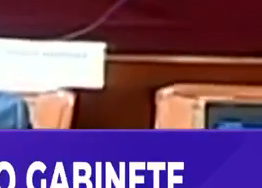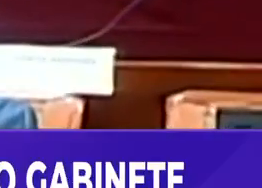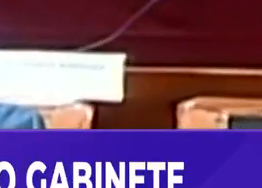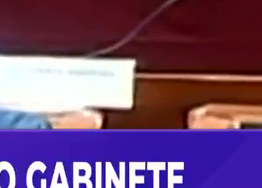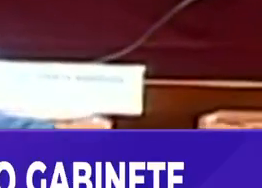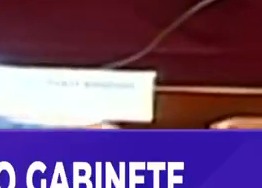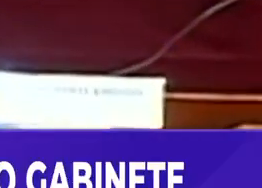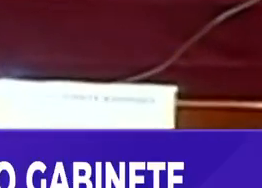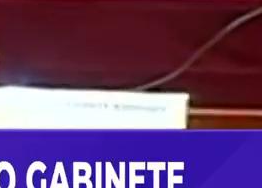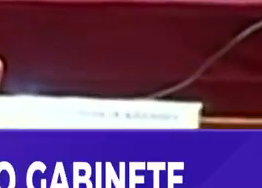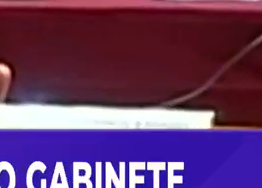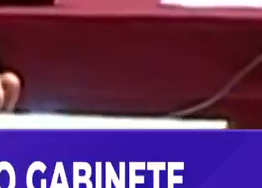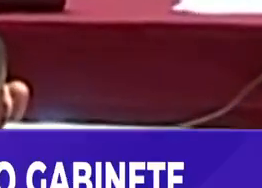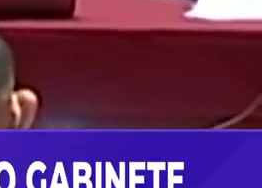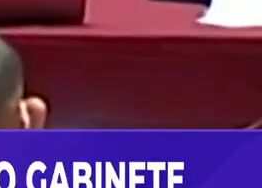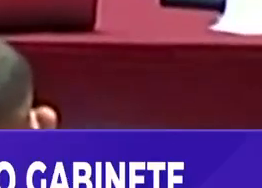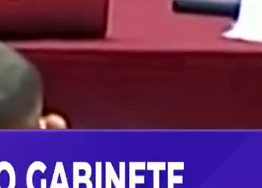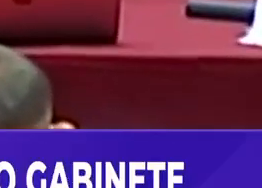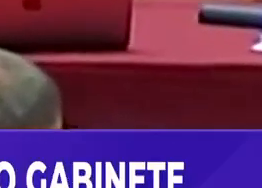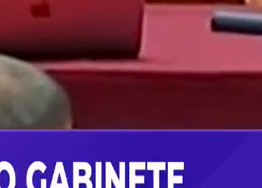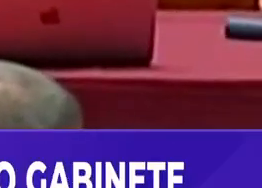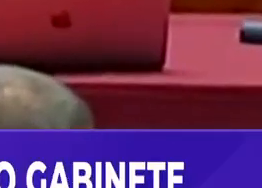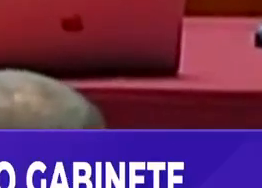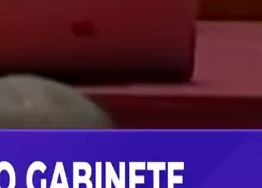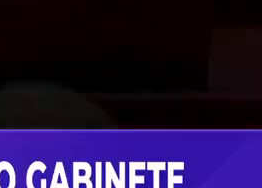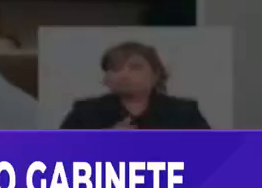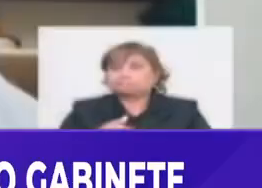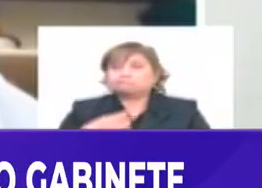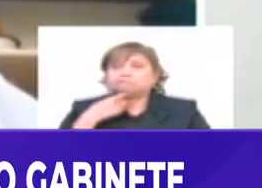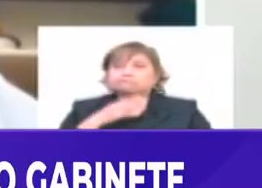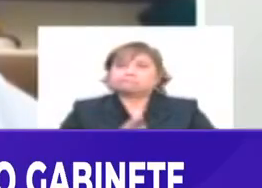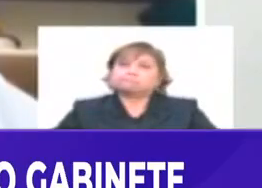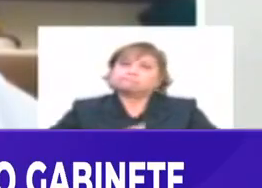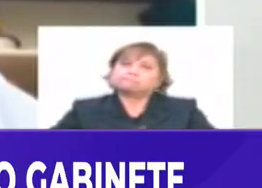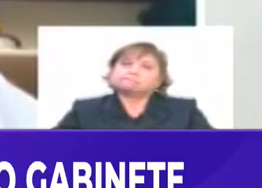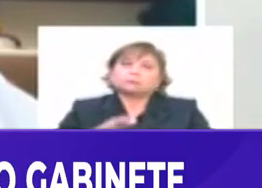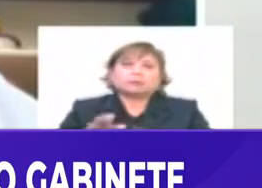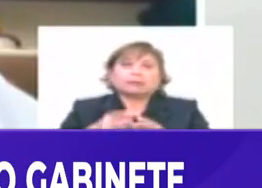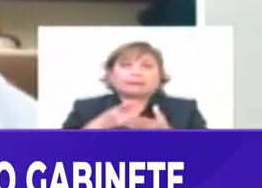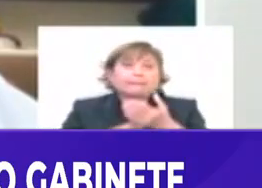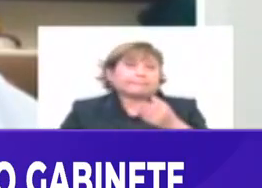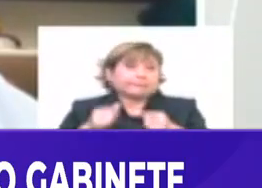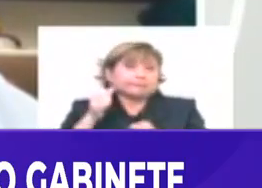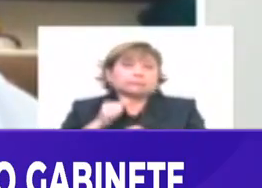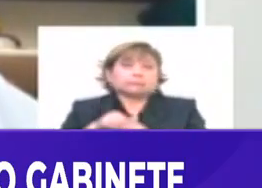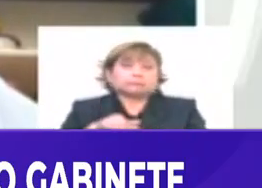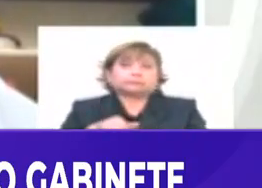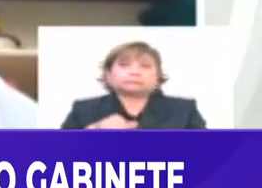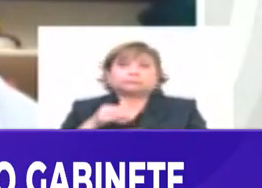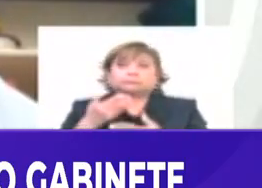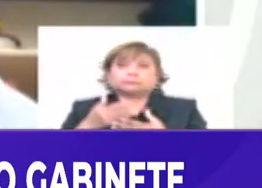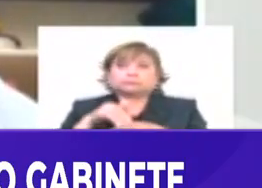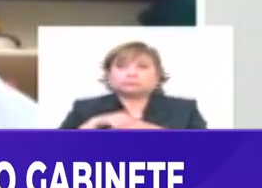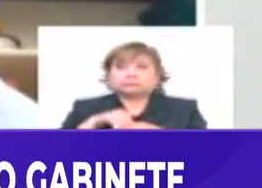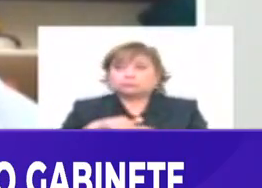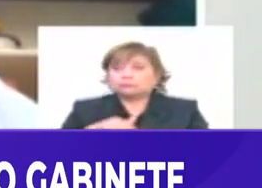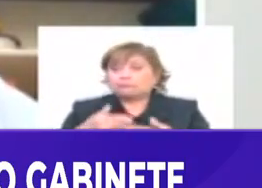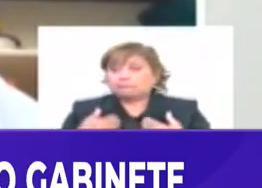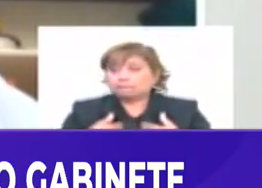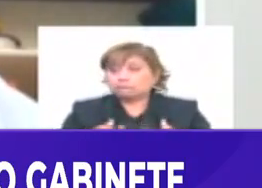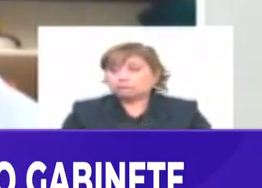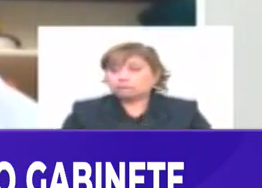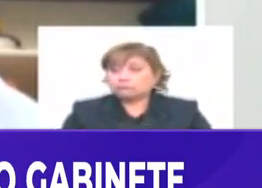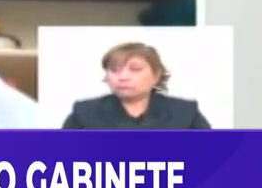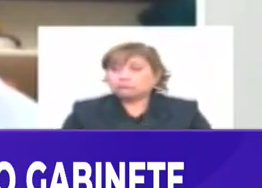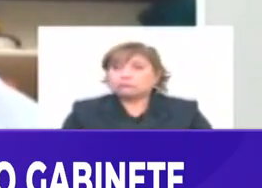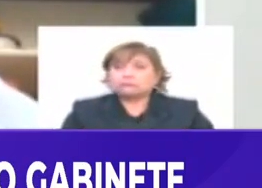y constitucionalistas que trabajan en la comisión. La cuestión de confianza, por ser un contrapeso del Poder Ejecutivo